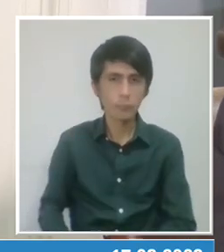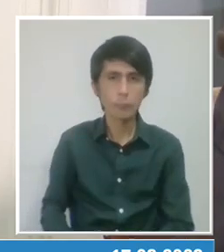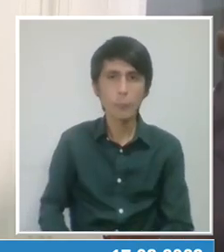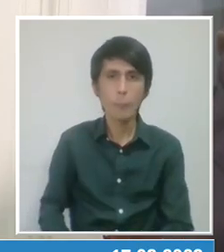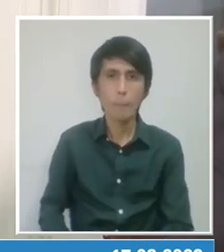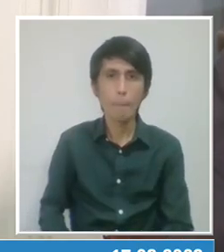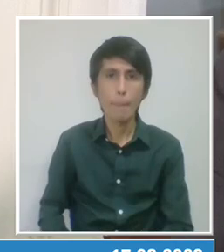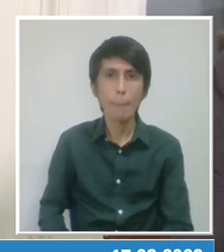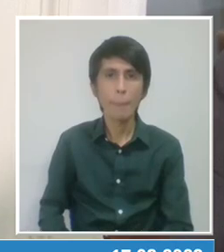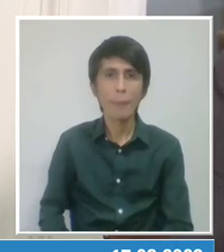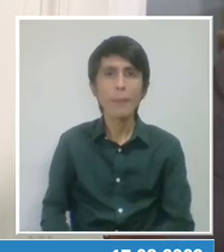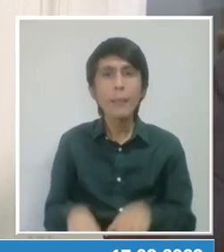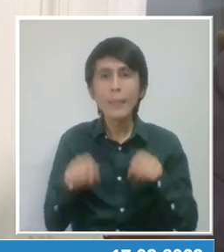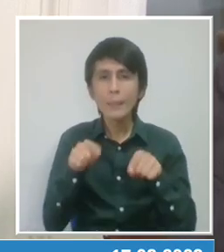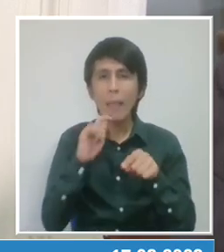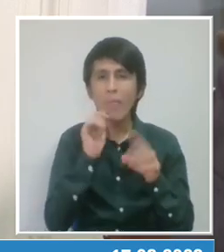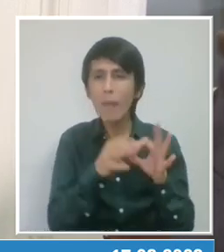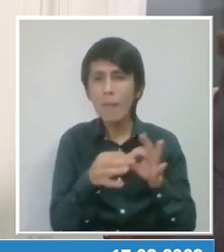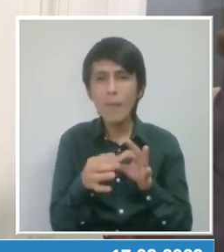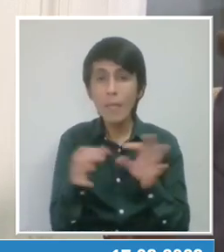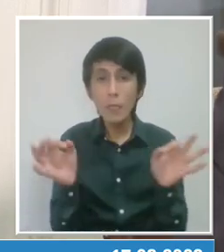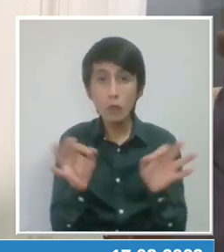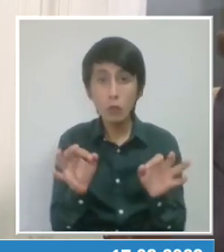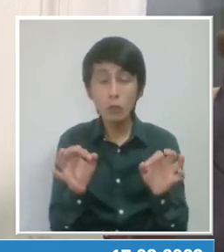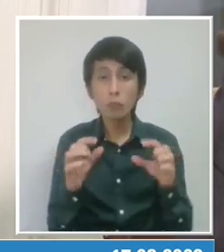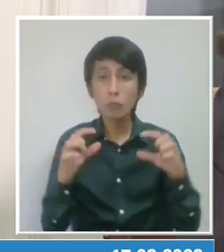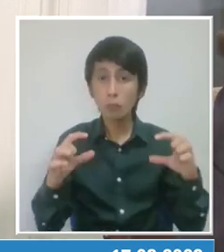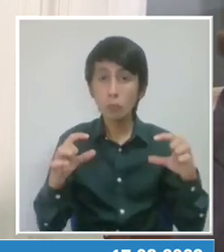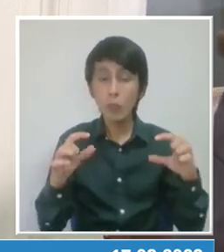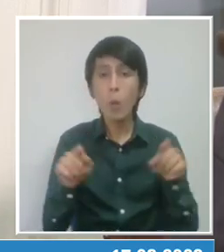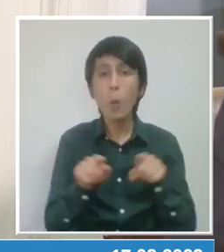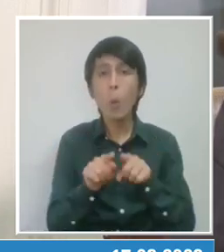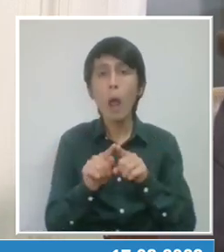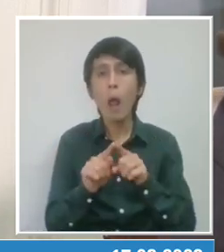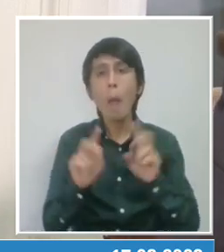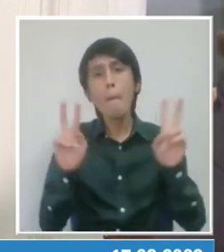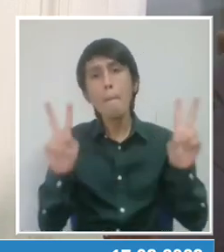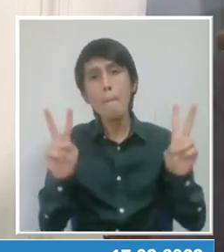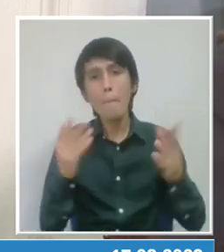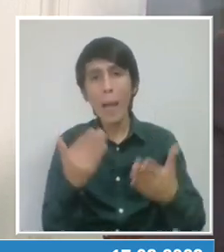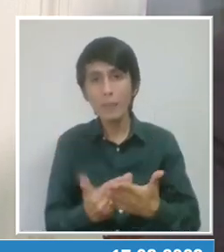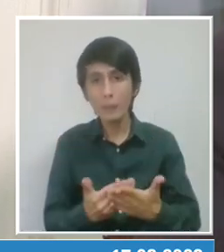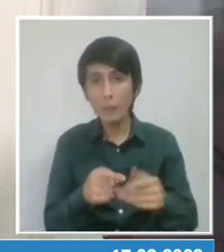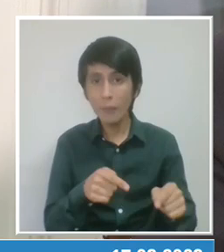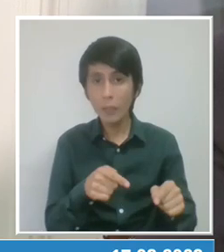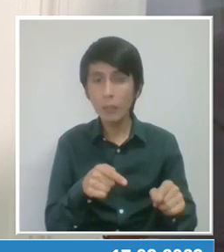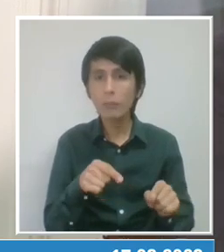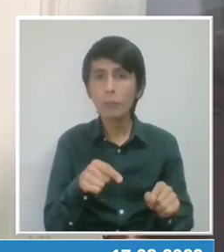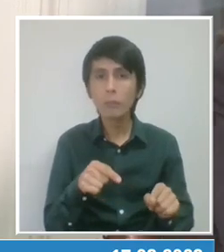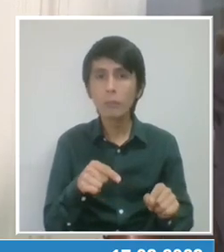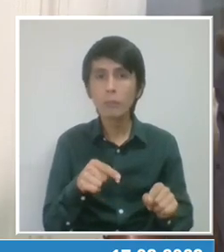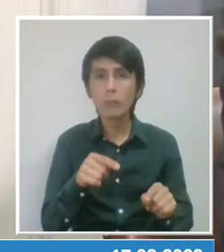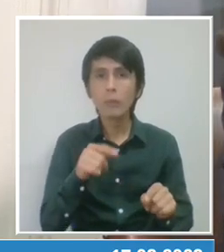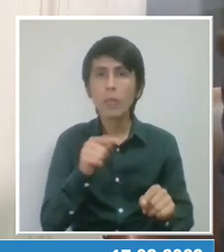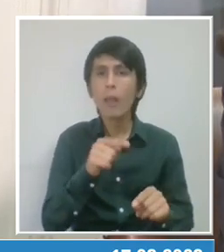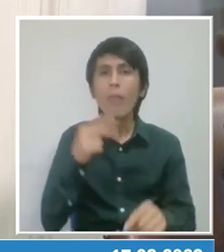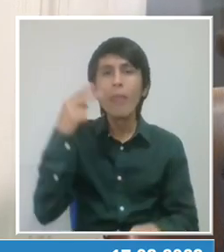Esta es una definición que es bastante pacífica. Está tomada la Pacem Interi de Juan 23. Y hoy